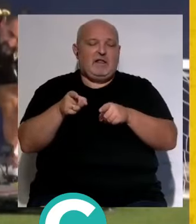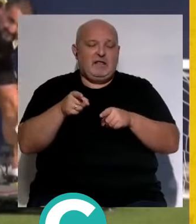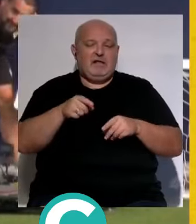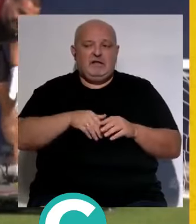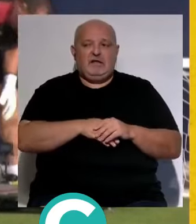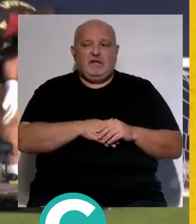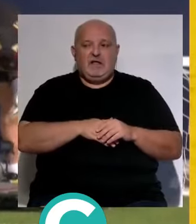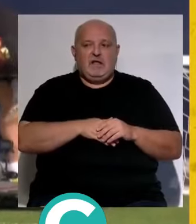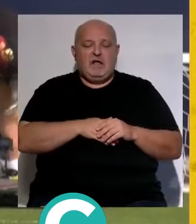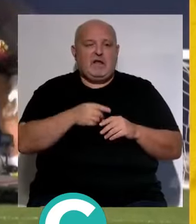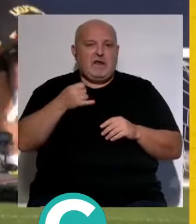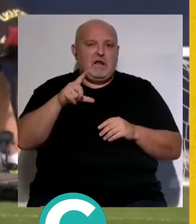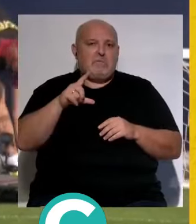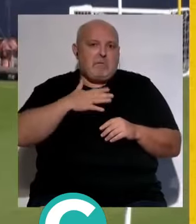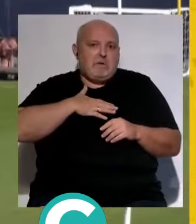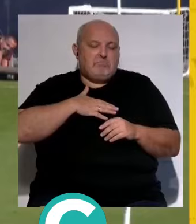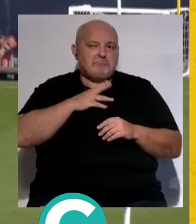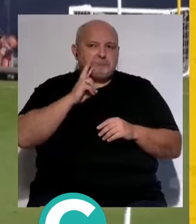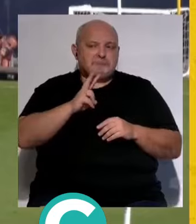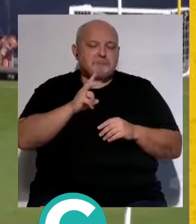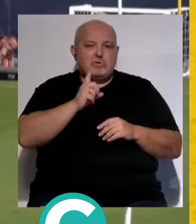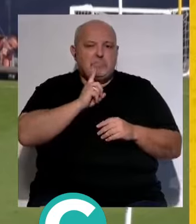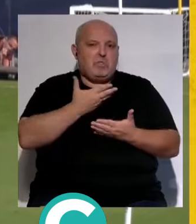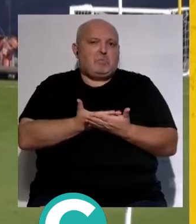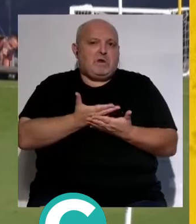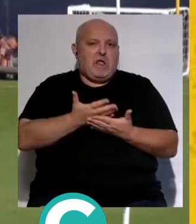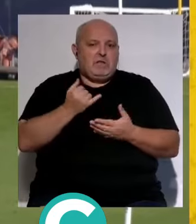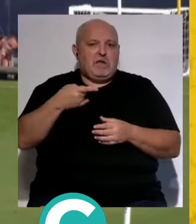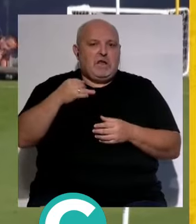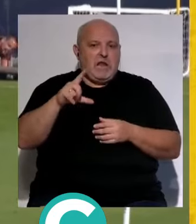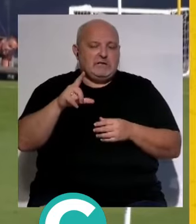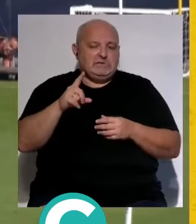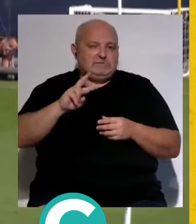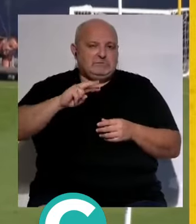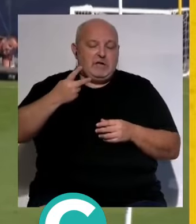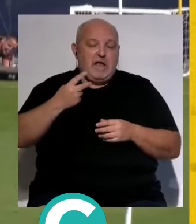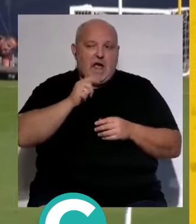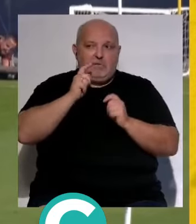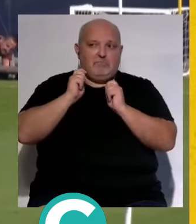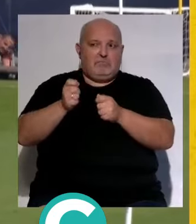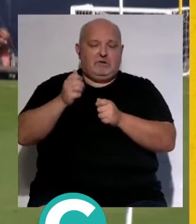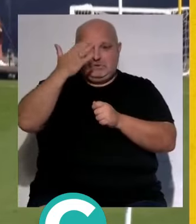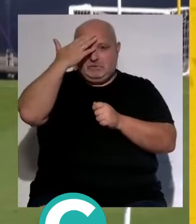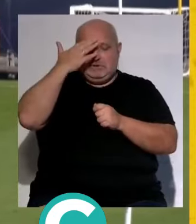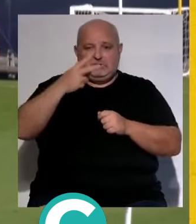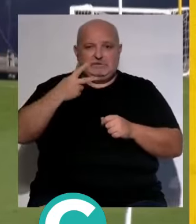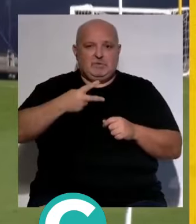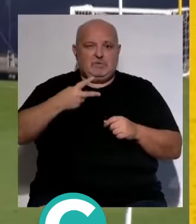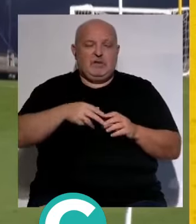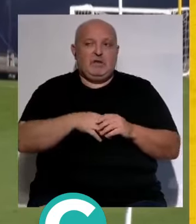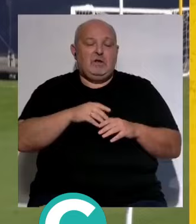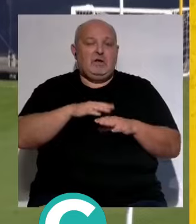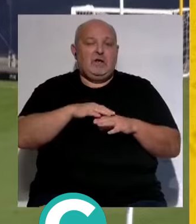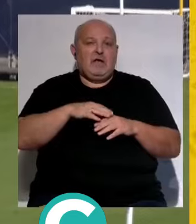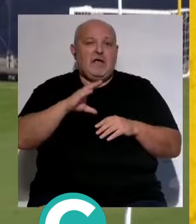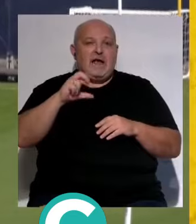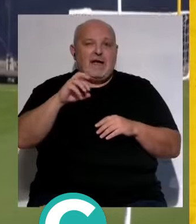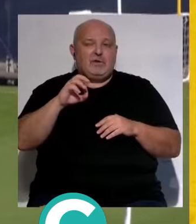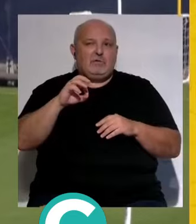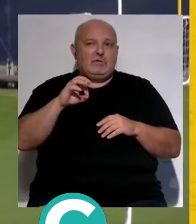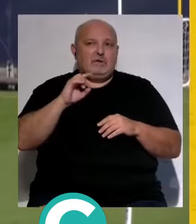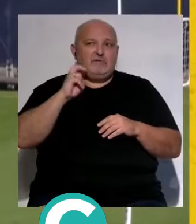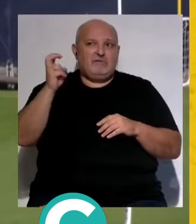creo que las actuaciones que ha tenido ha demostrado, ¿no? Que puede tener nivel, ¿no? Y puede ser su hora, ¿no? De ser titular en el Cádiz, más en segunda división. No ser portero caro,